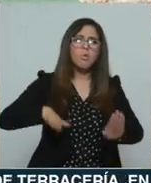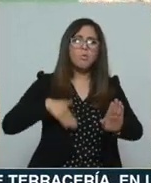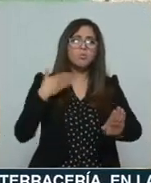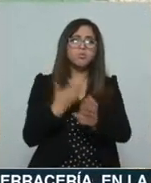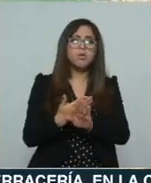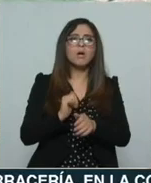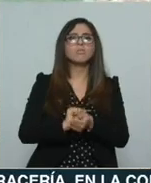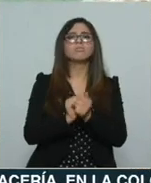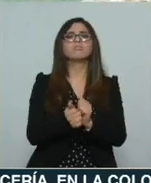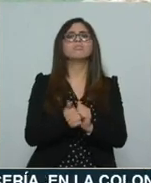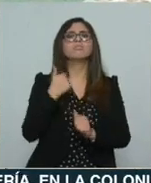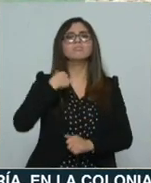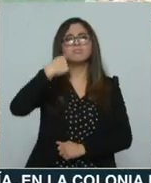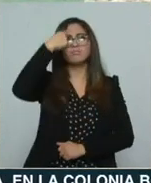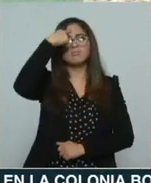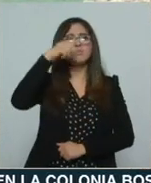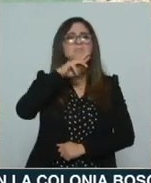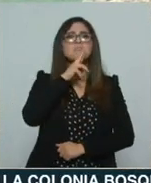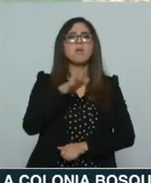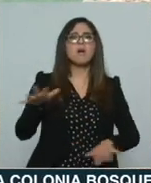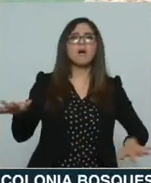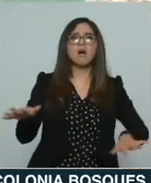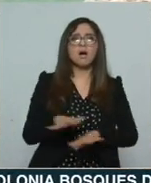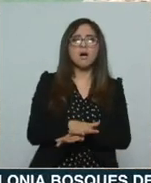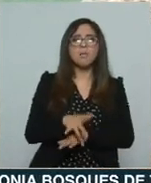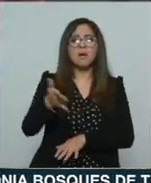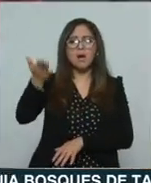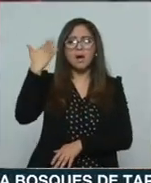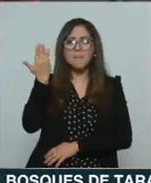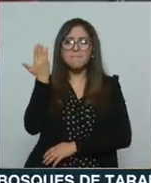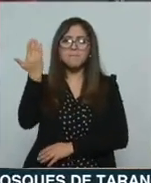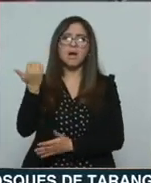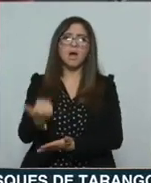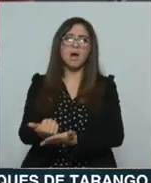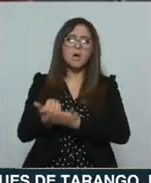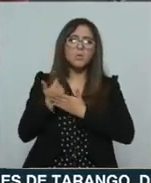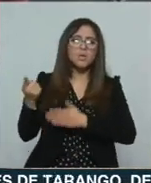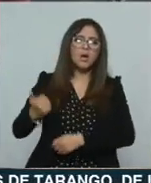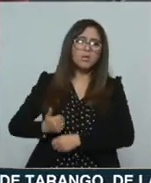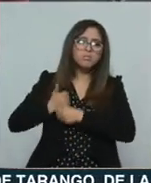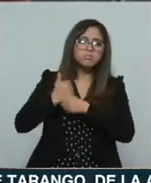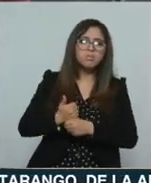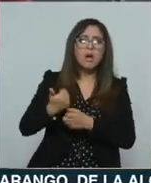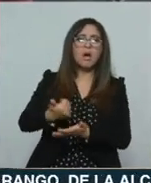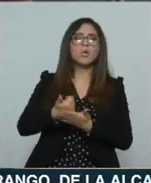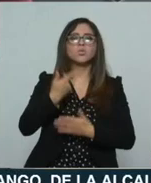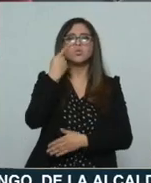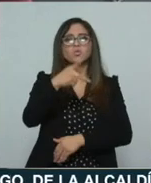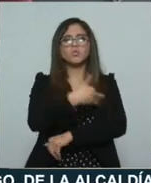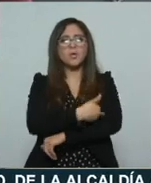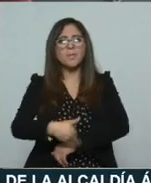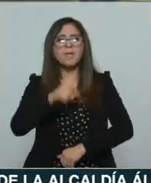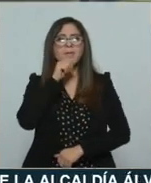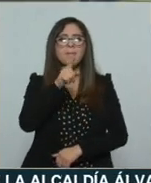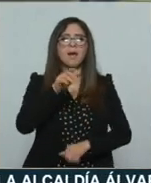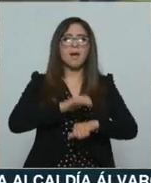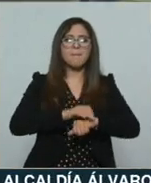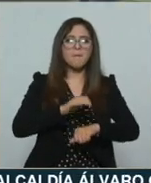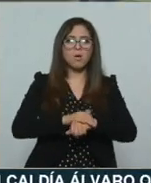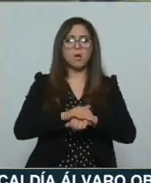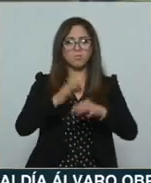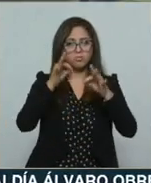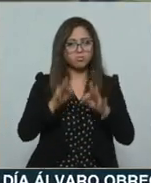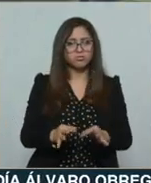para pedir ayuda y salir del infierno en que vivía. El apoyo de su familia y amigos fueron clave.